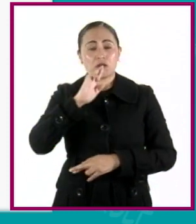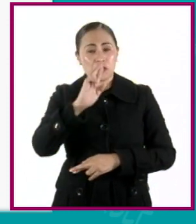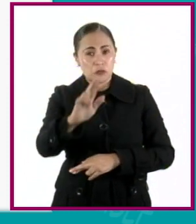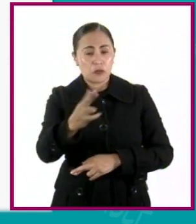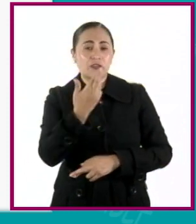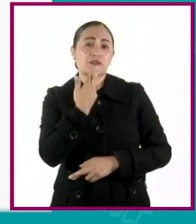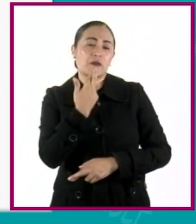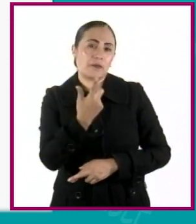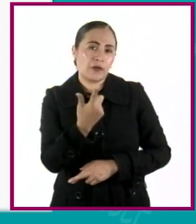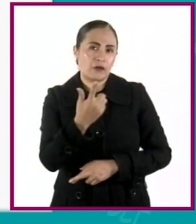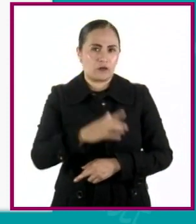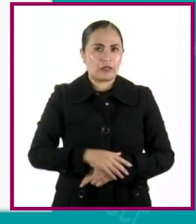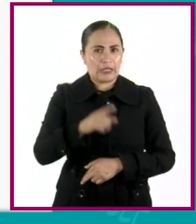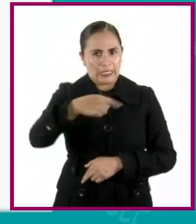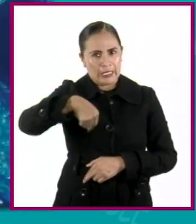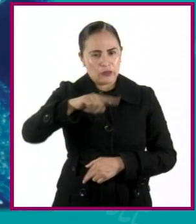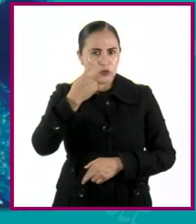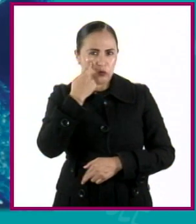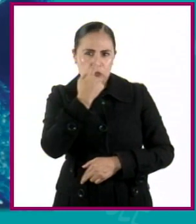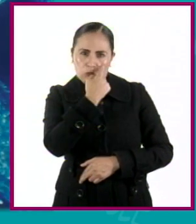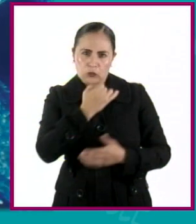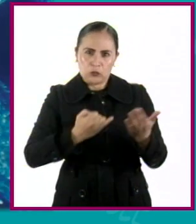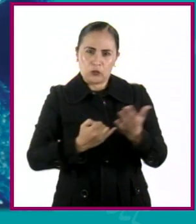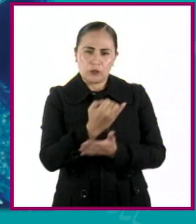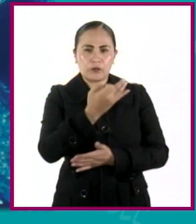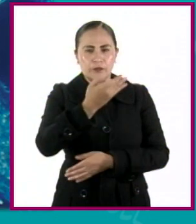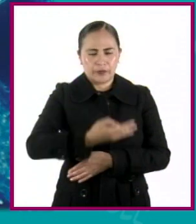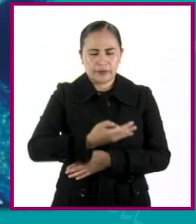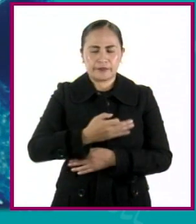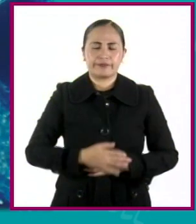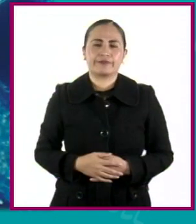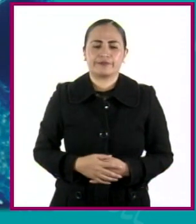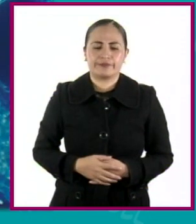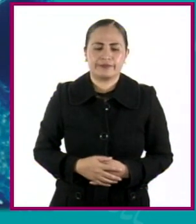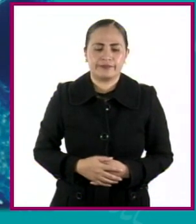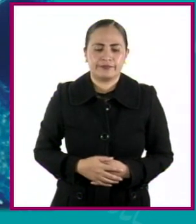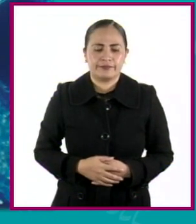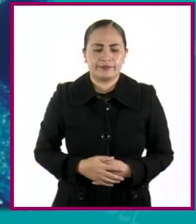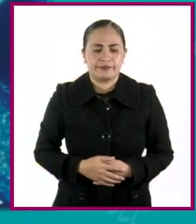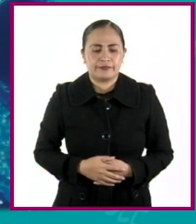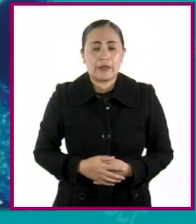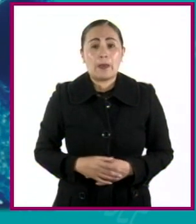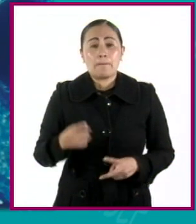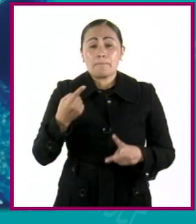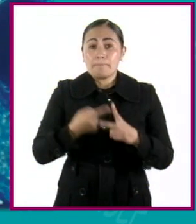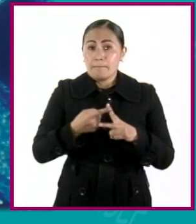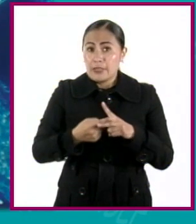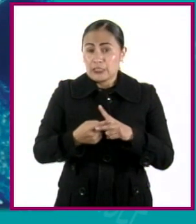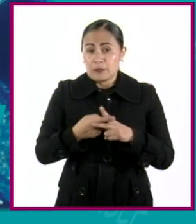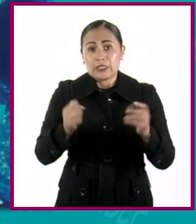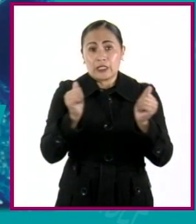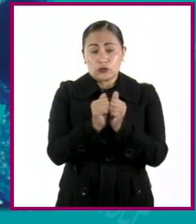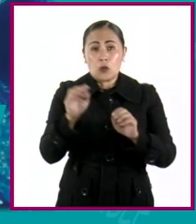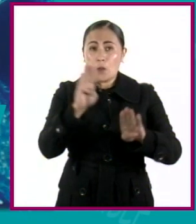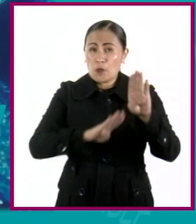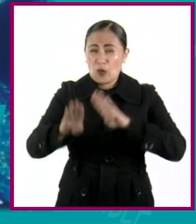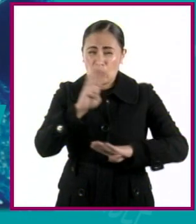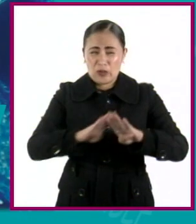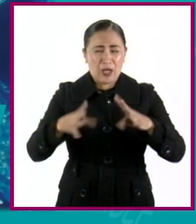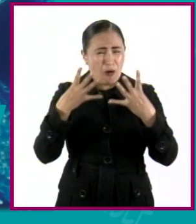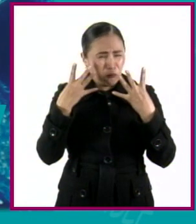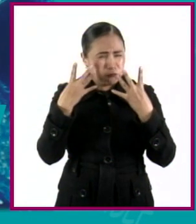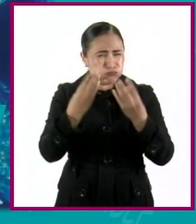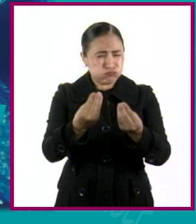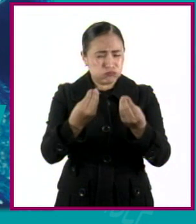los doctores en su toma de decisiones. Bueno, las aportaciones de las matemáticas a la biología son tantas